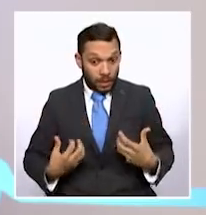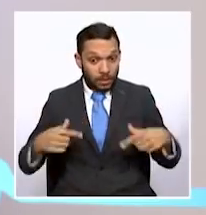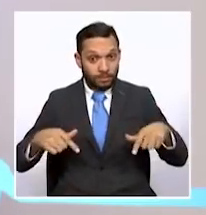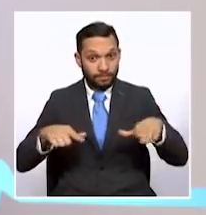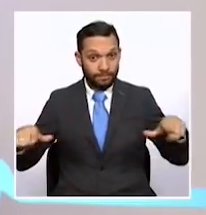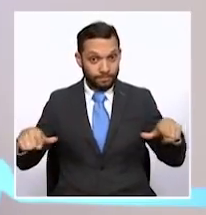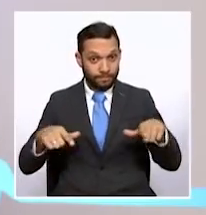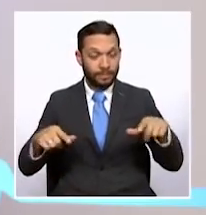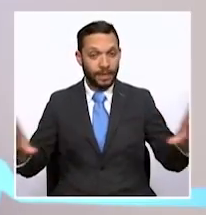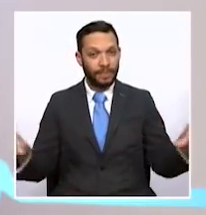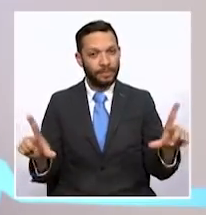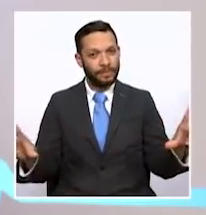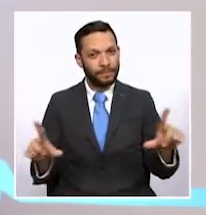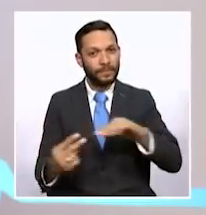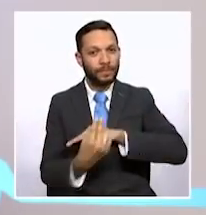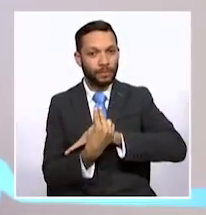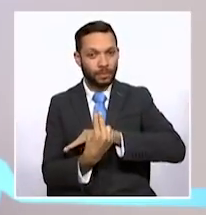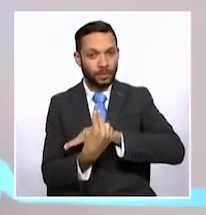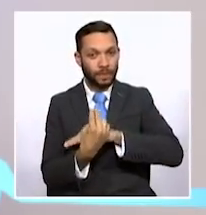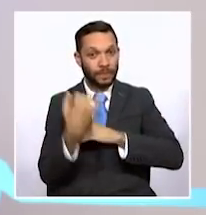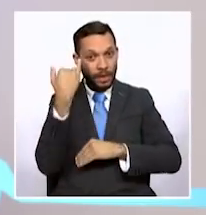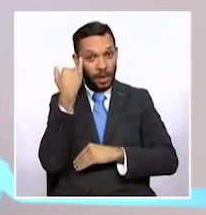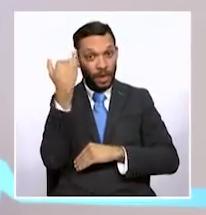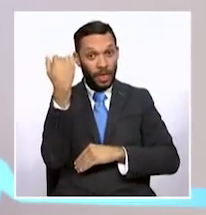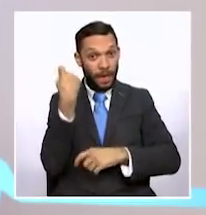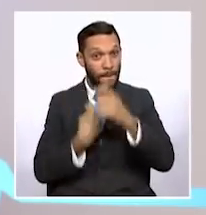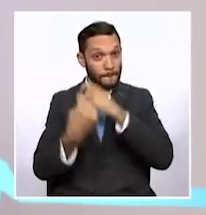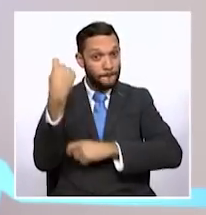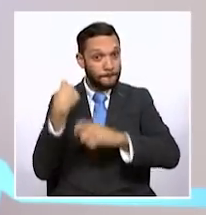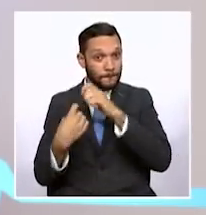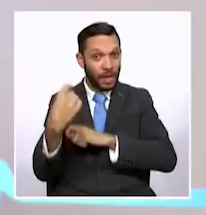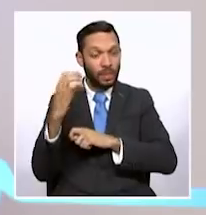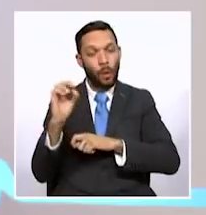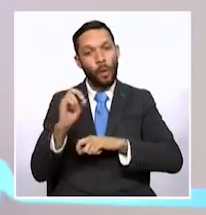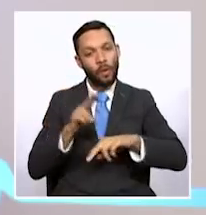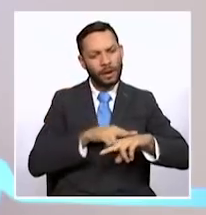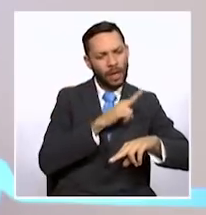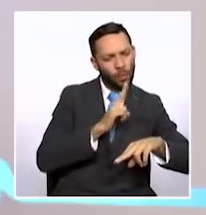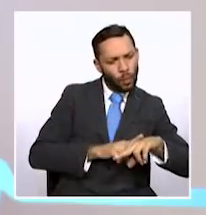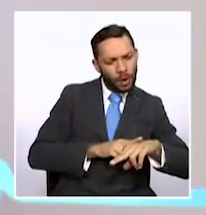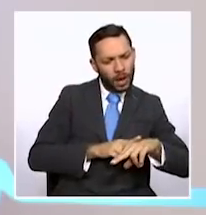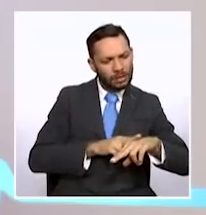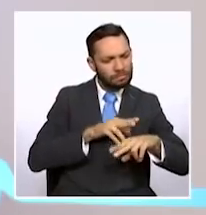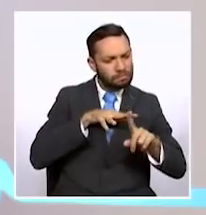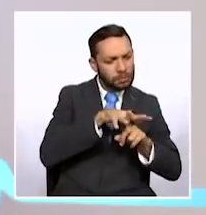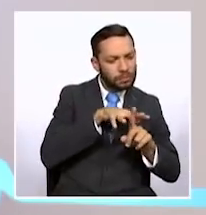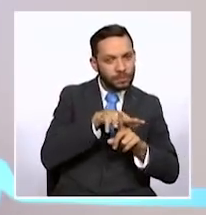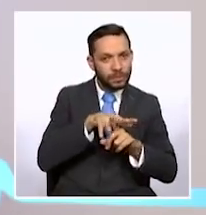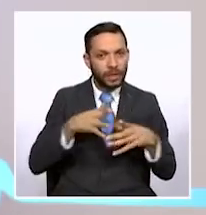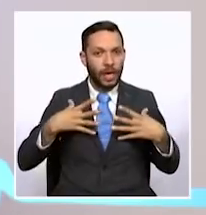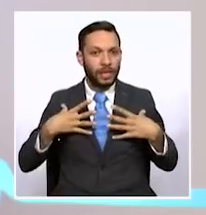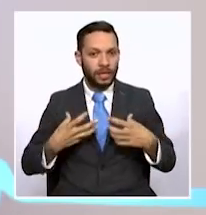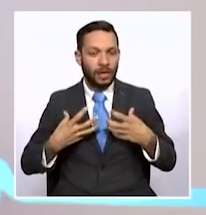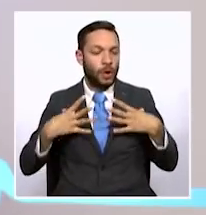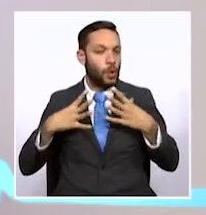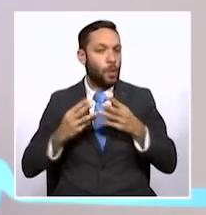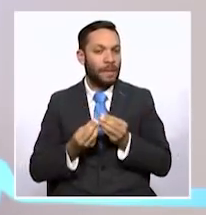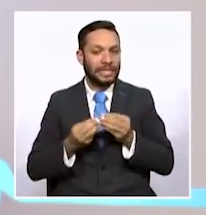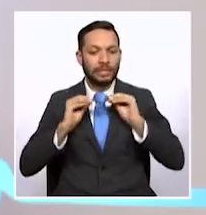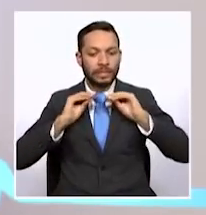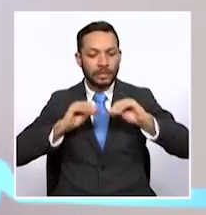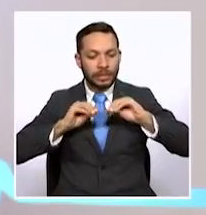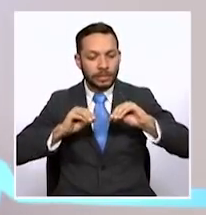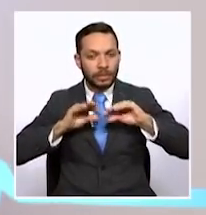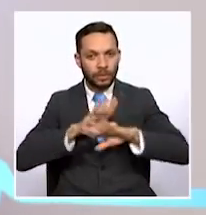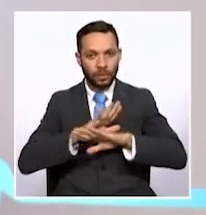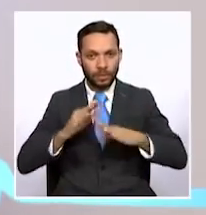ustedes entiendan que ni es un programa de medicina alternativa ni de naturismo, y es un programa absolutamente educativo y preventivo. Y con el